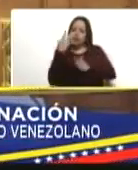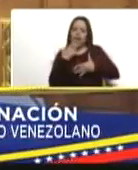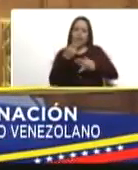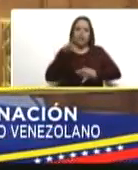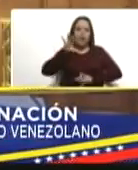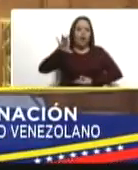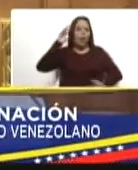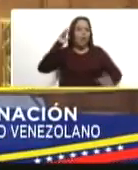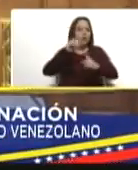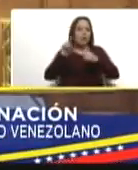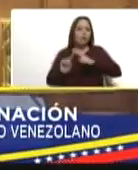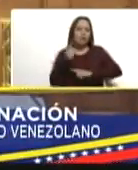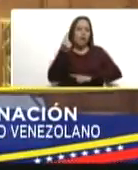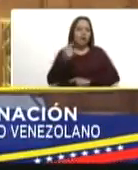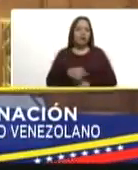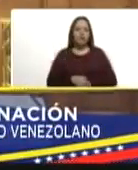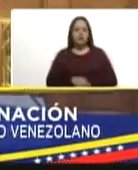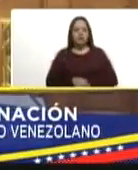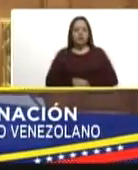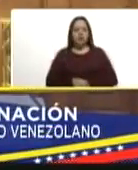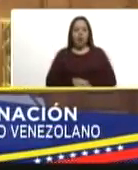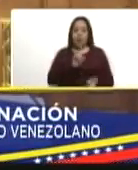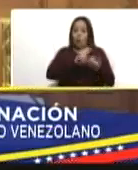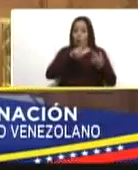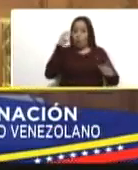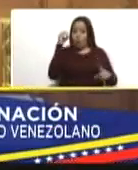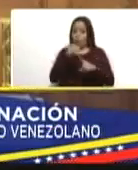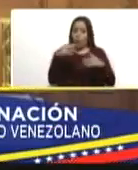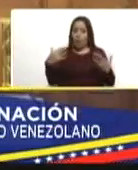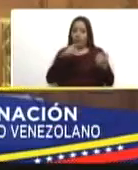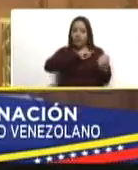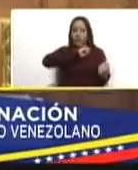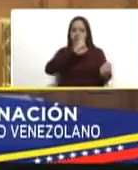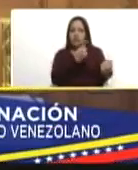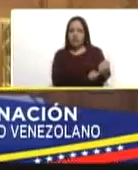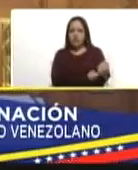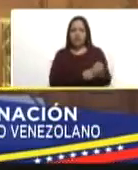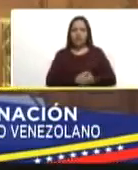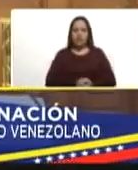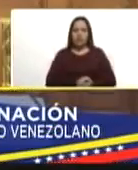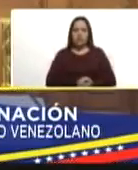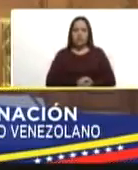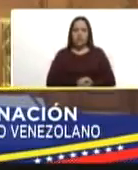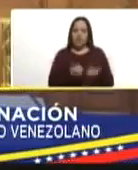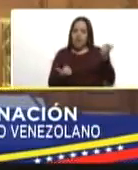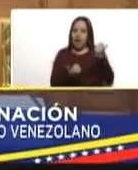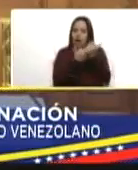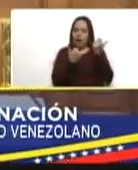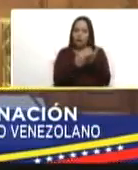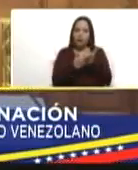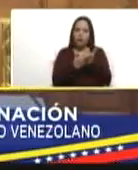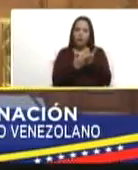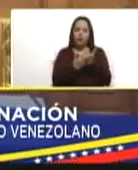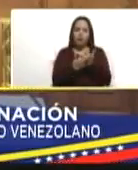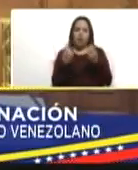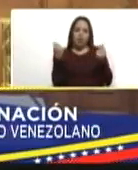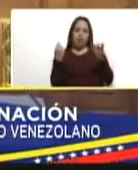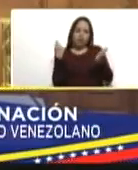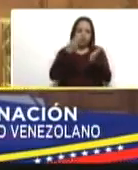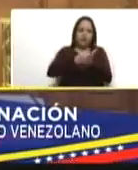objetivos por delante uno de ellos es el fortalecimiento de la cartera crediticia que en el año